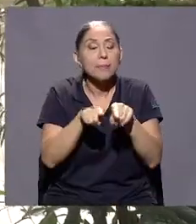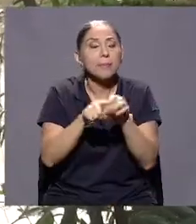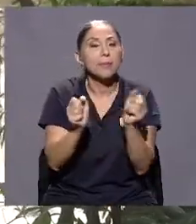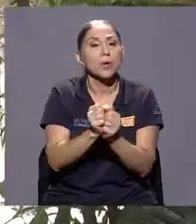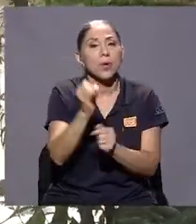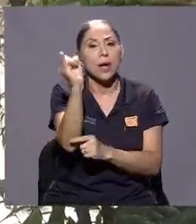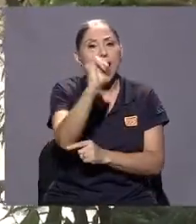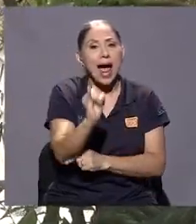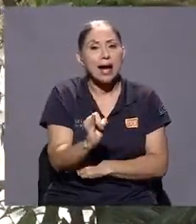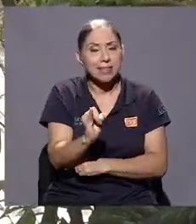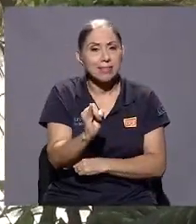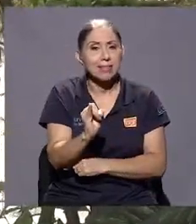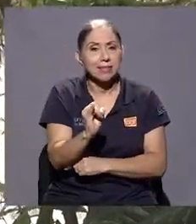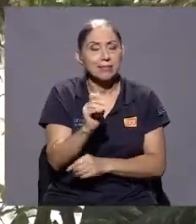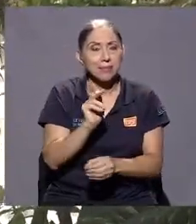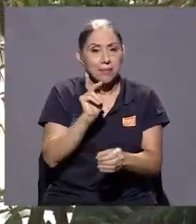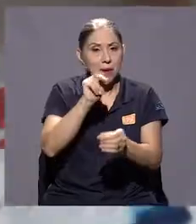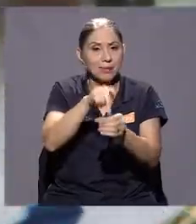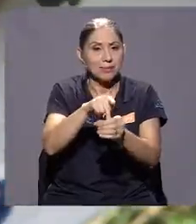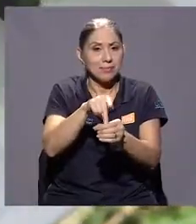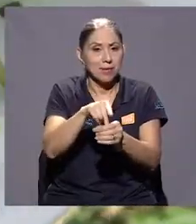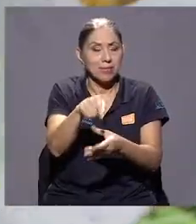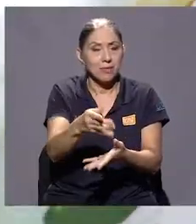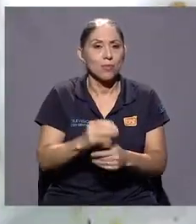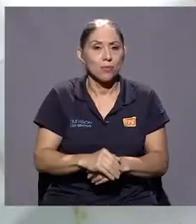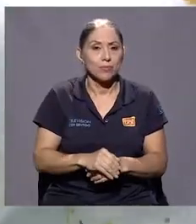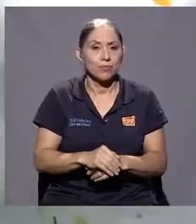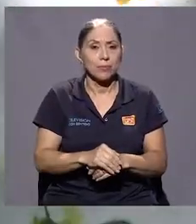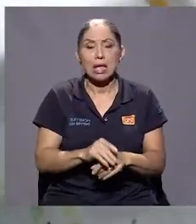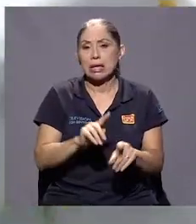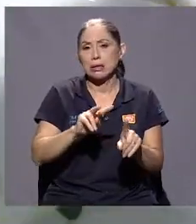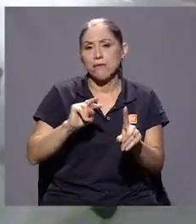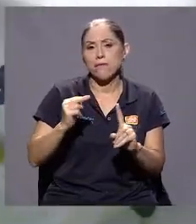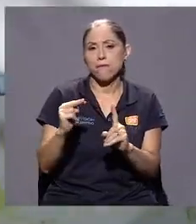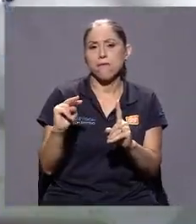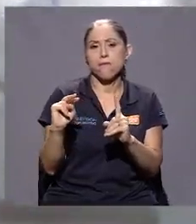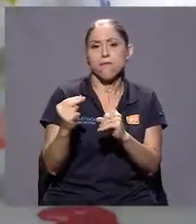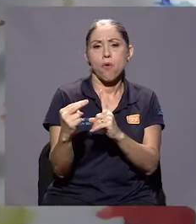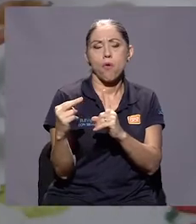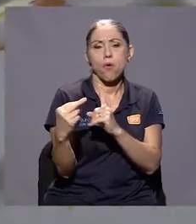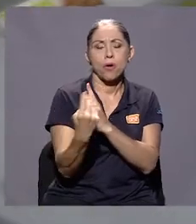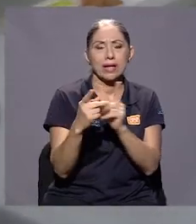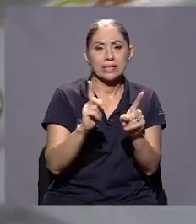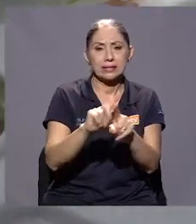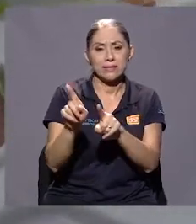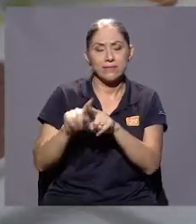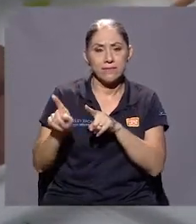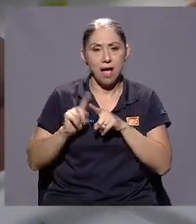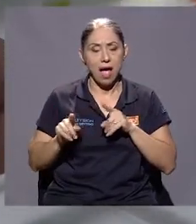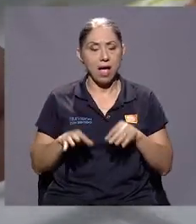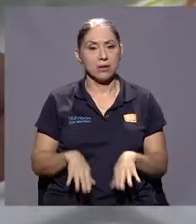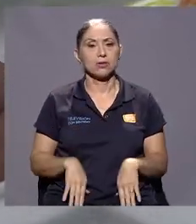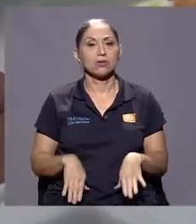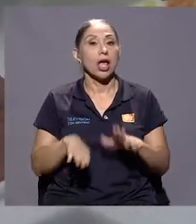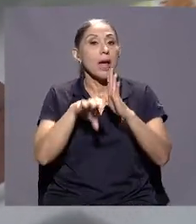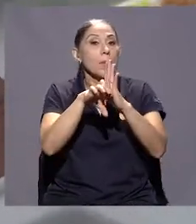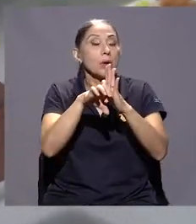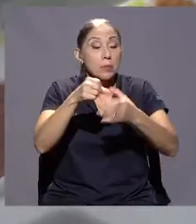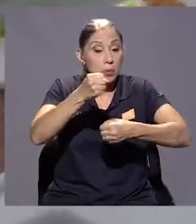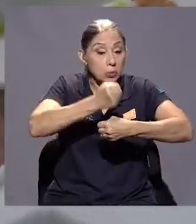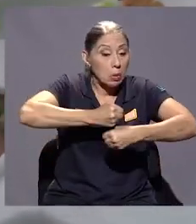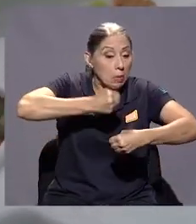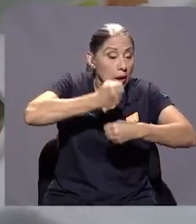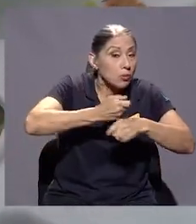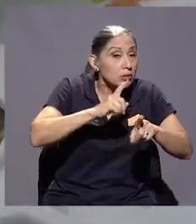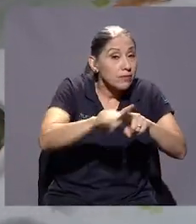digamos quizás desde varios enfoques de un lado digamos también desde intervenciones al lado de los riesgos ya